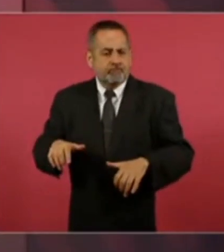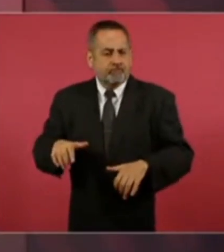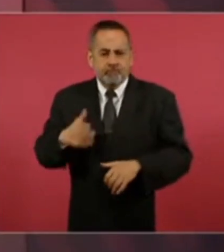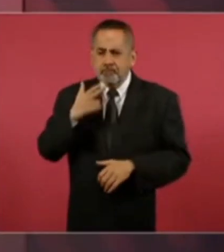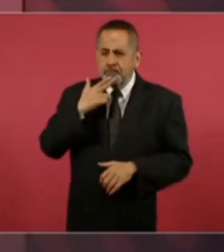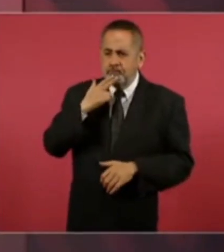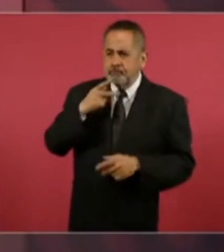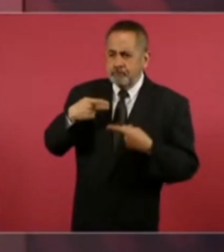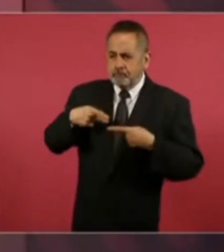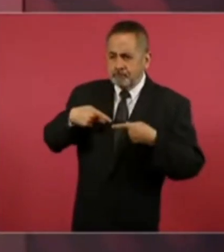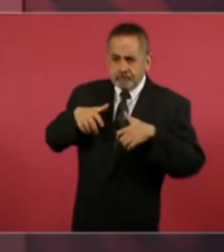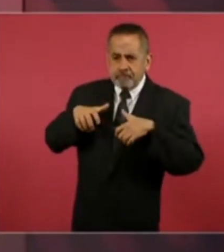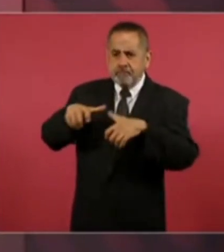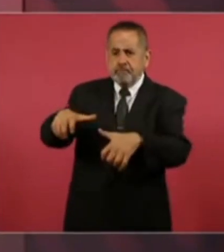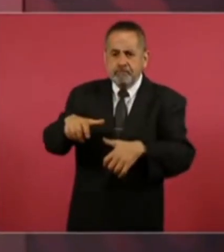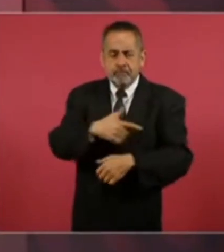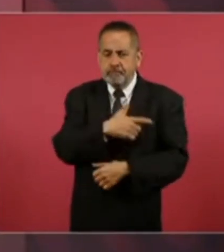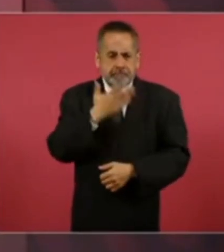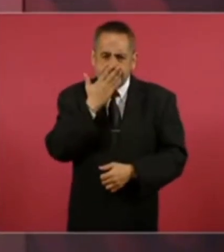al pueblo.